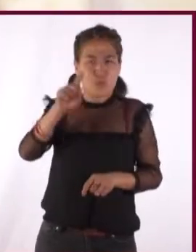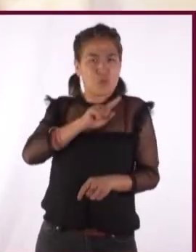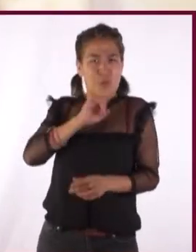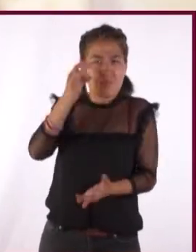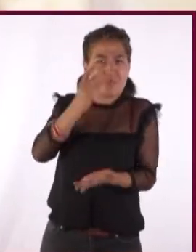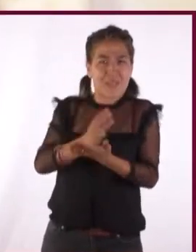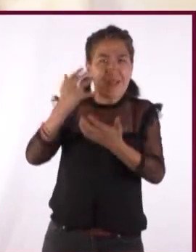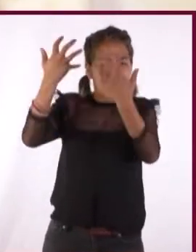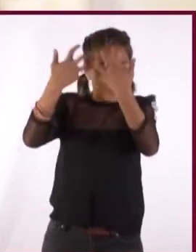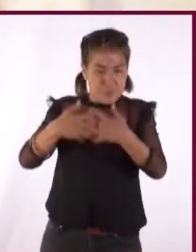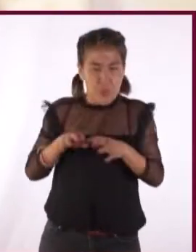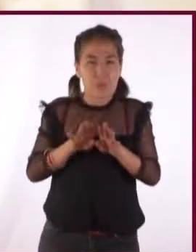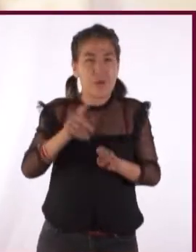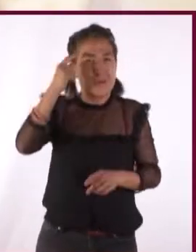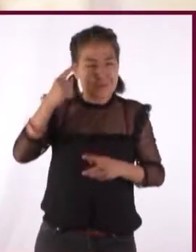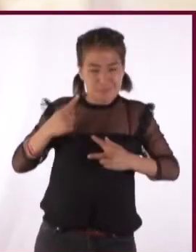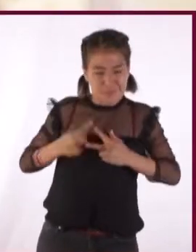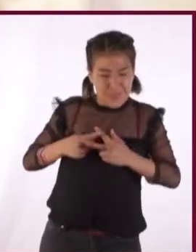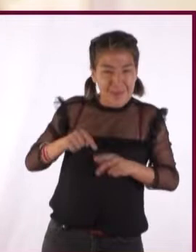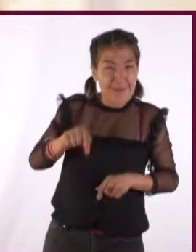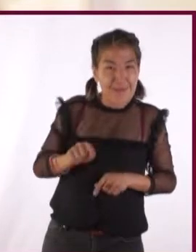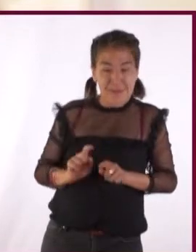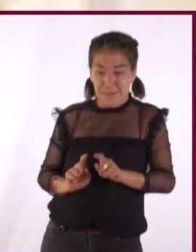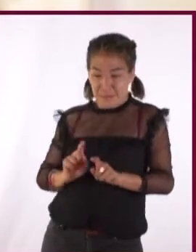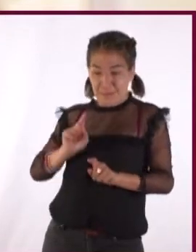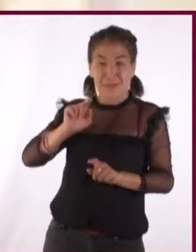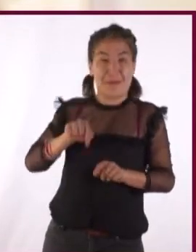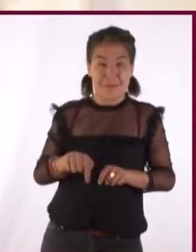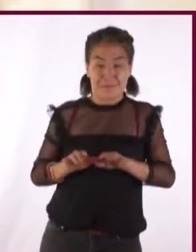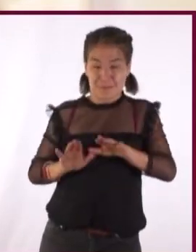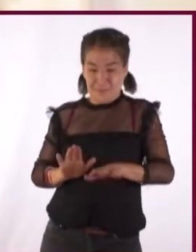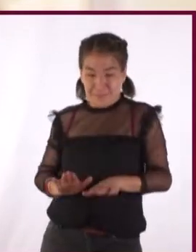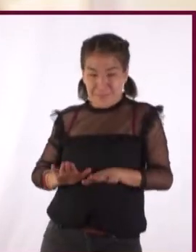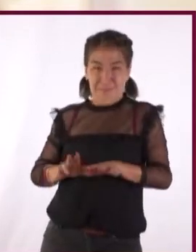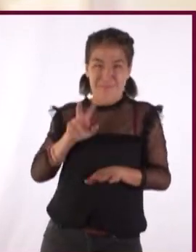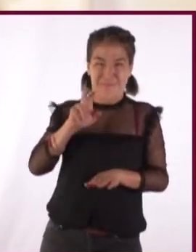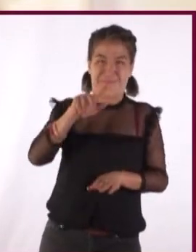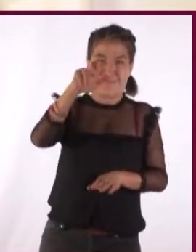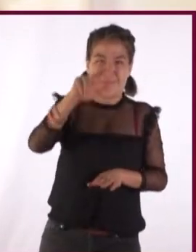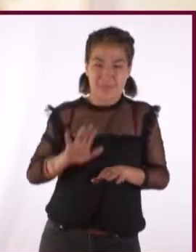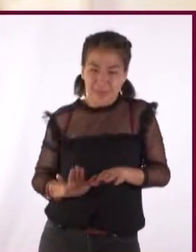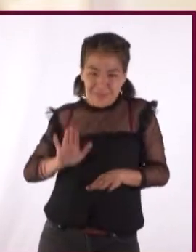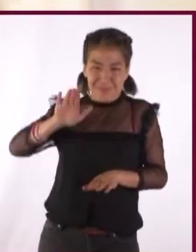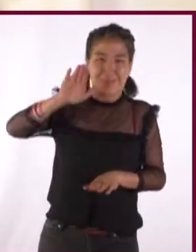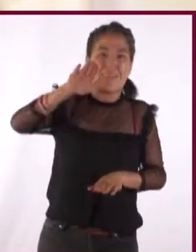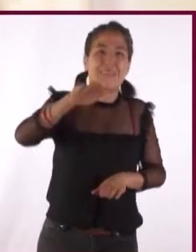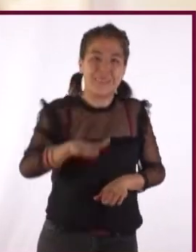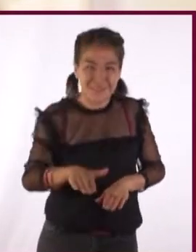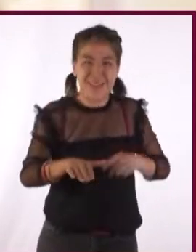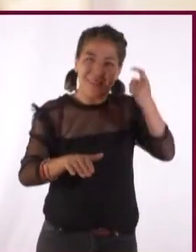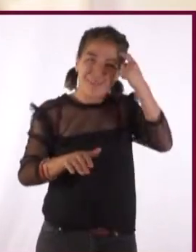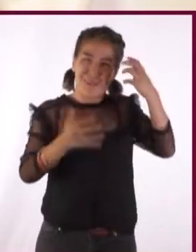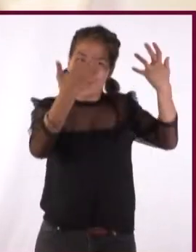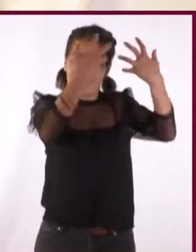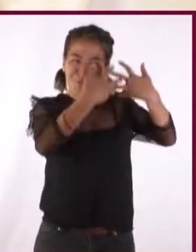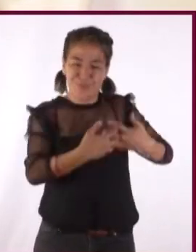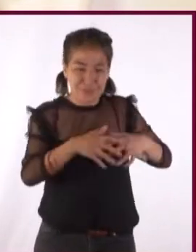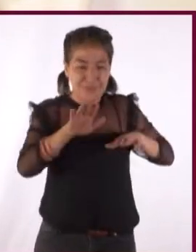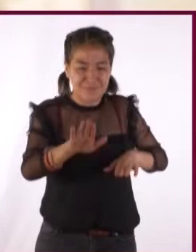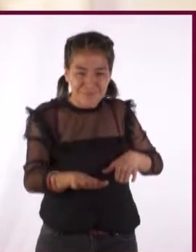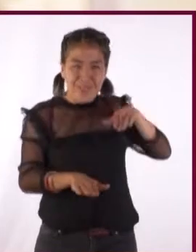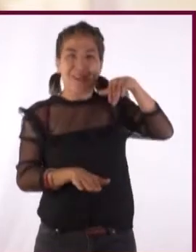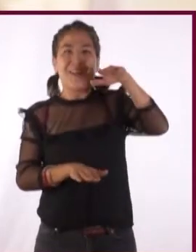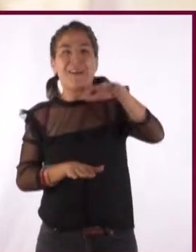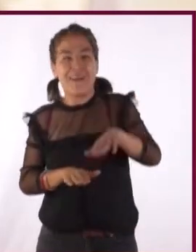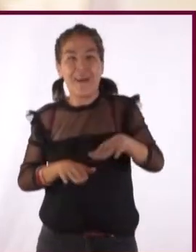solito calcula la distancia del primer escalón y programa el paso para ir subiendo. Cuando una escalera es